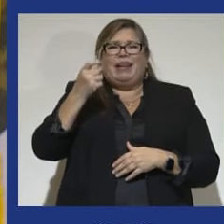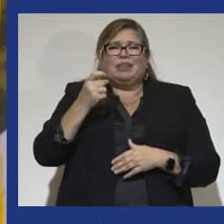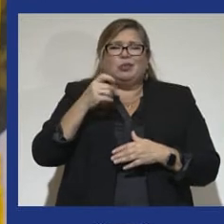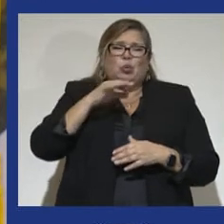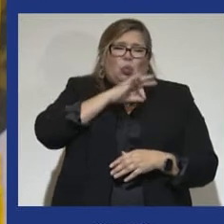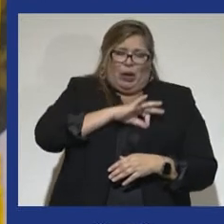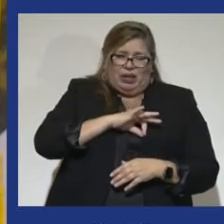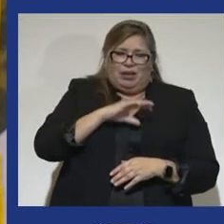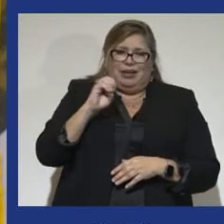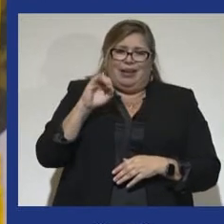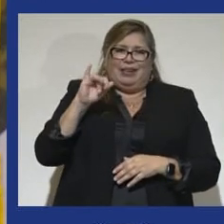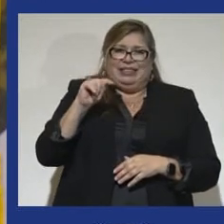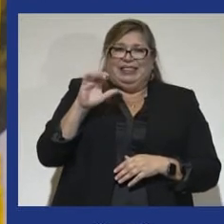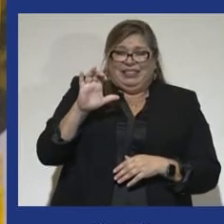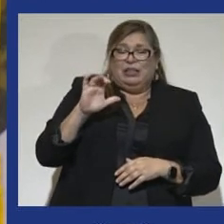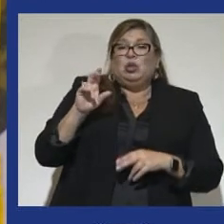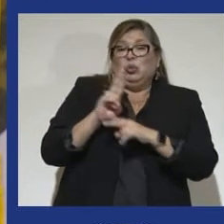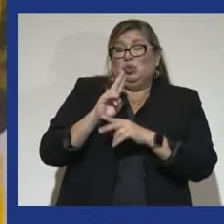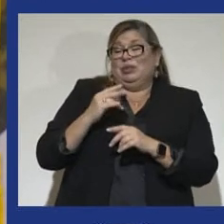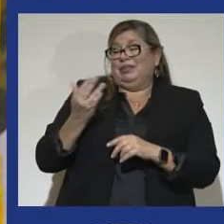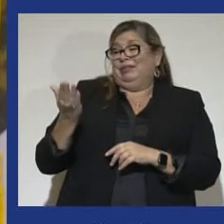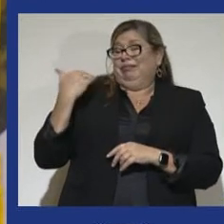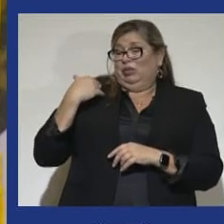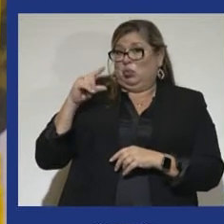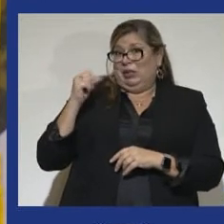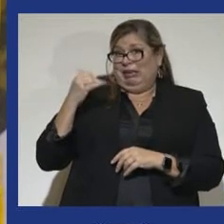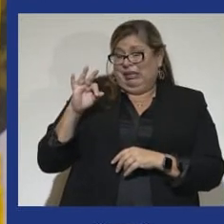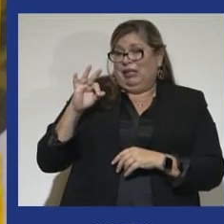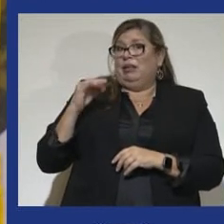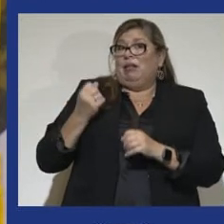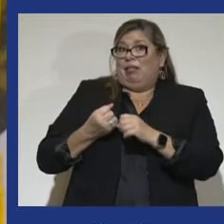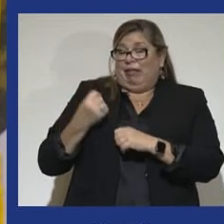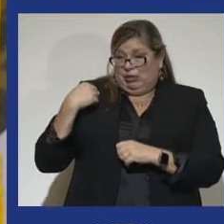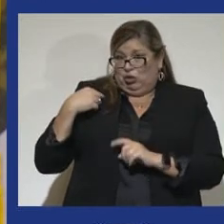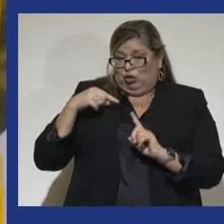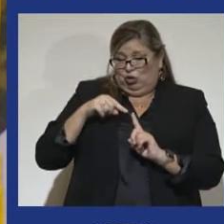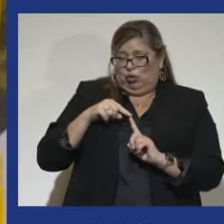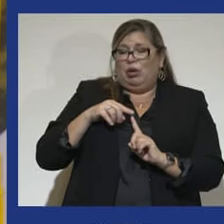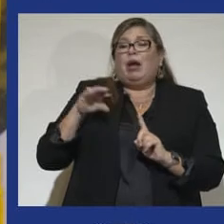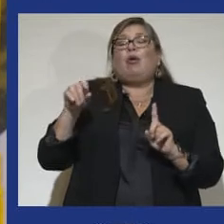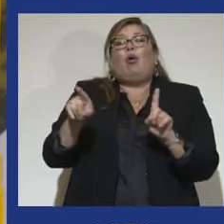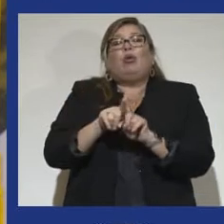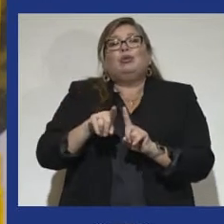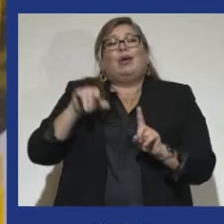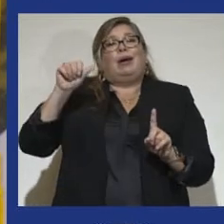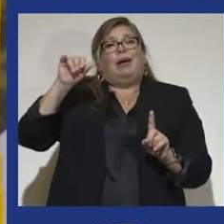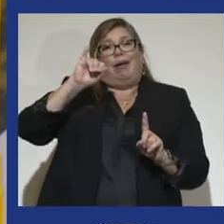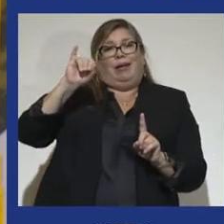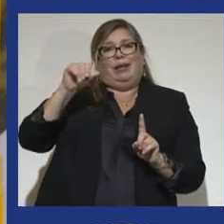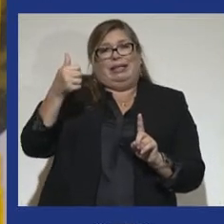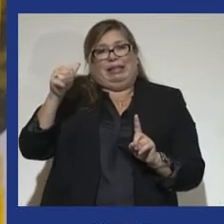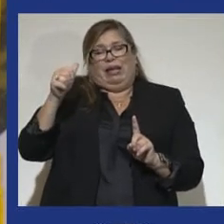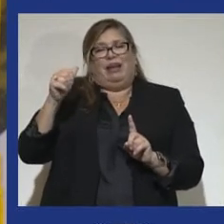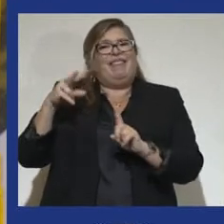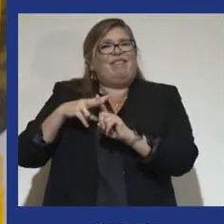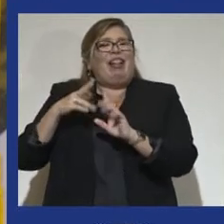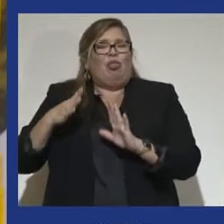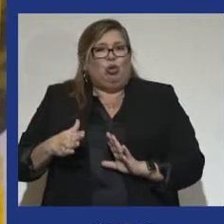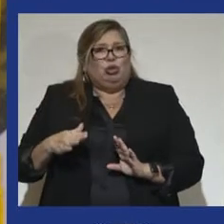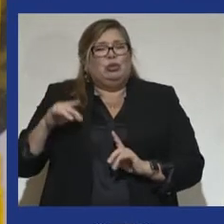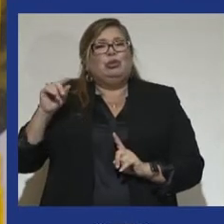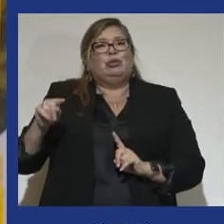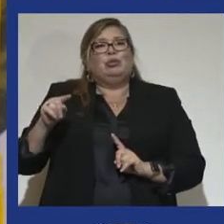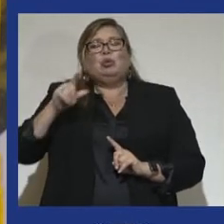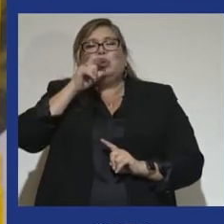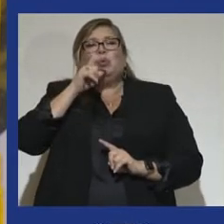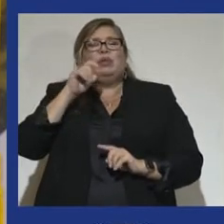la lo que se hizo el año pasado y también se recibirá por parte de personas que serán